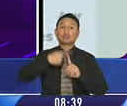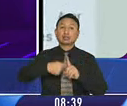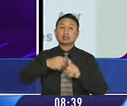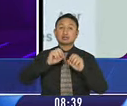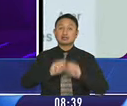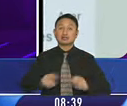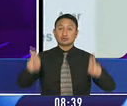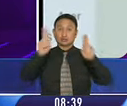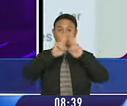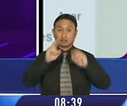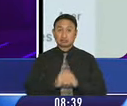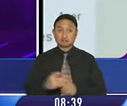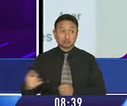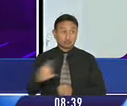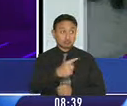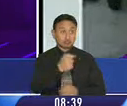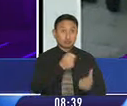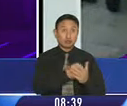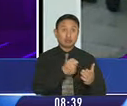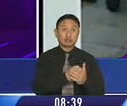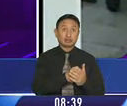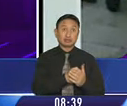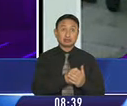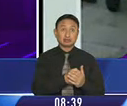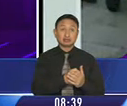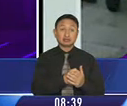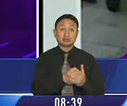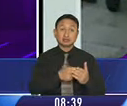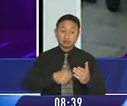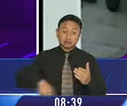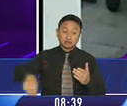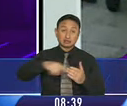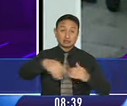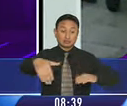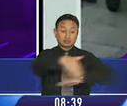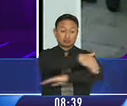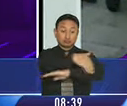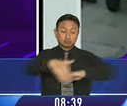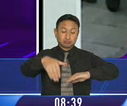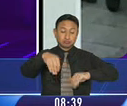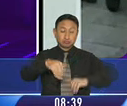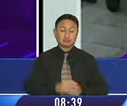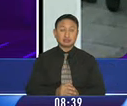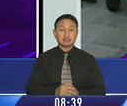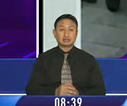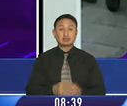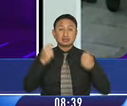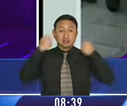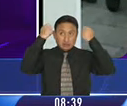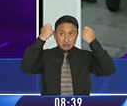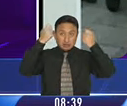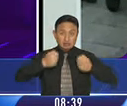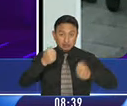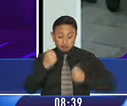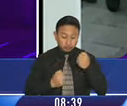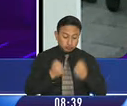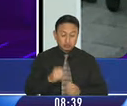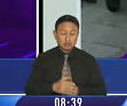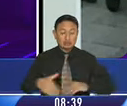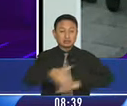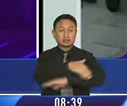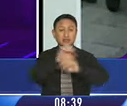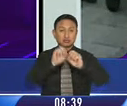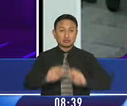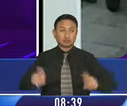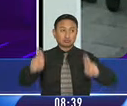Amazonas. Es para que vengan y compren. Todo este sector de la República de El Salvador, de las Shiris, de donde se